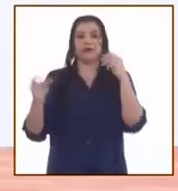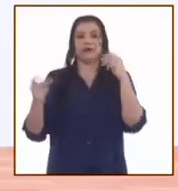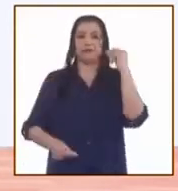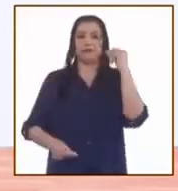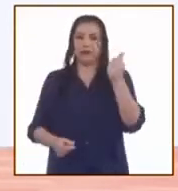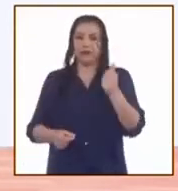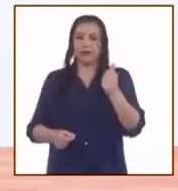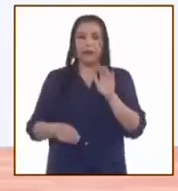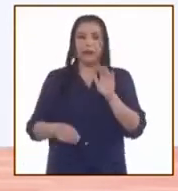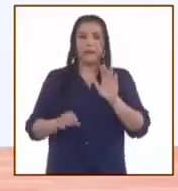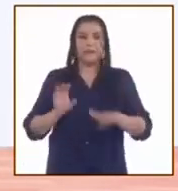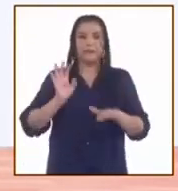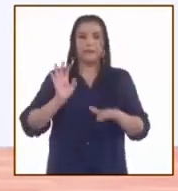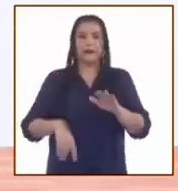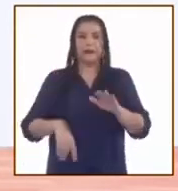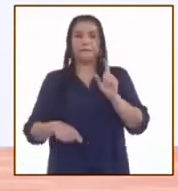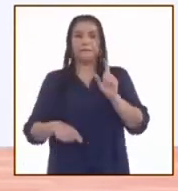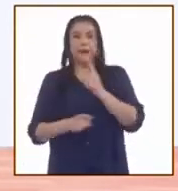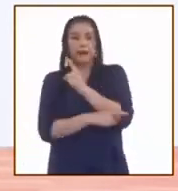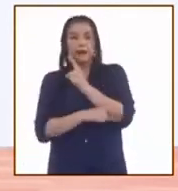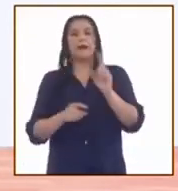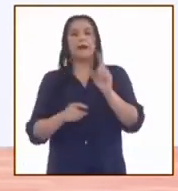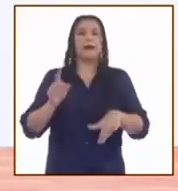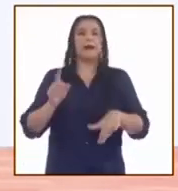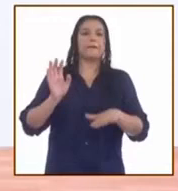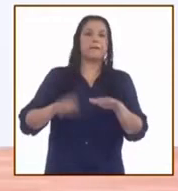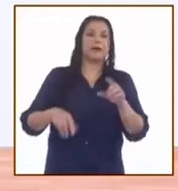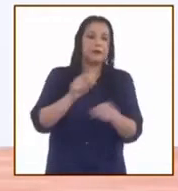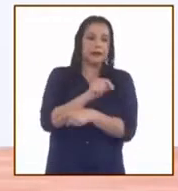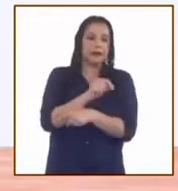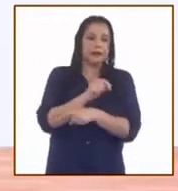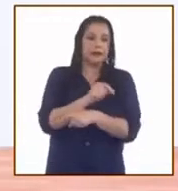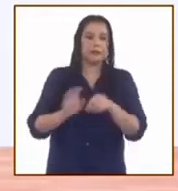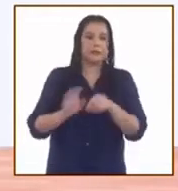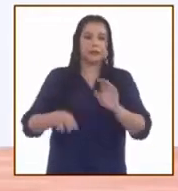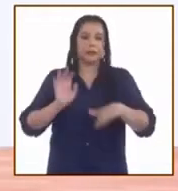Y vaya. ¡Ja!